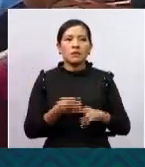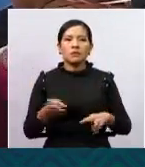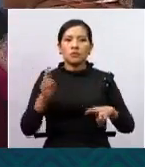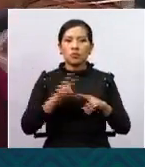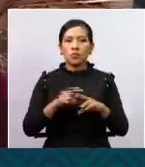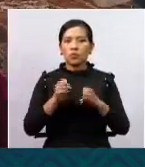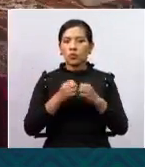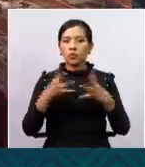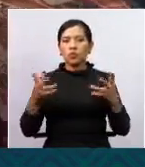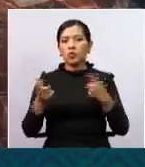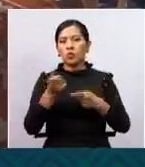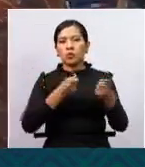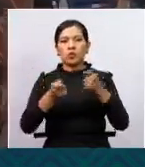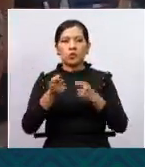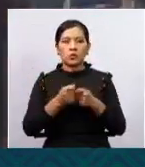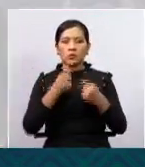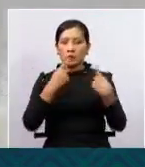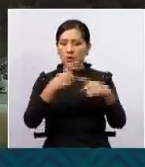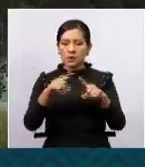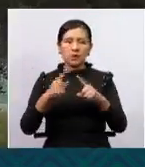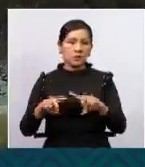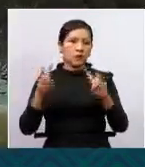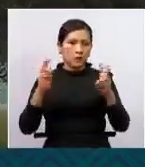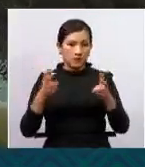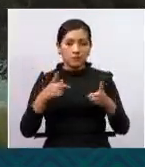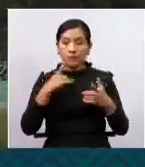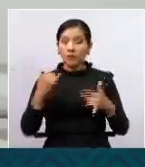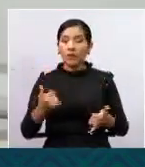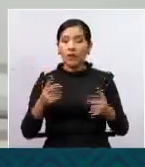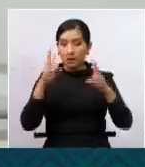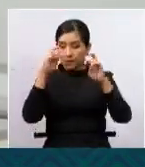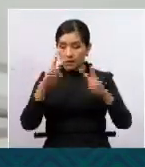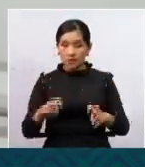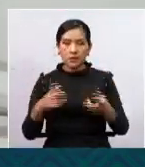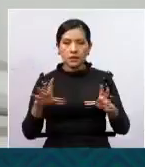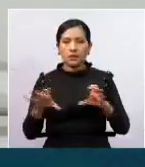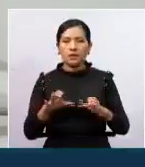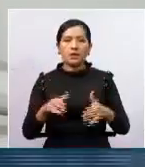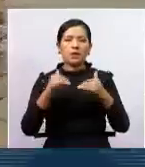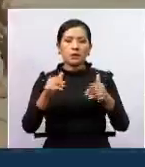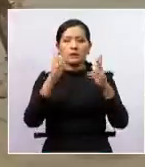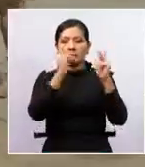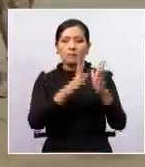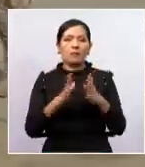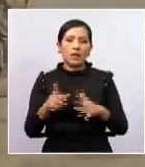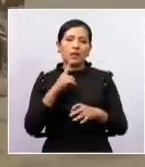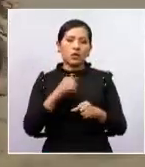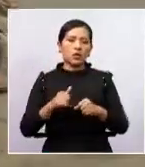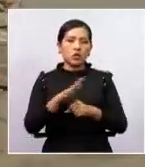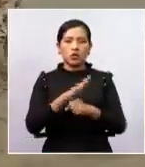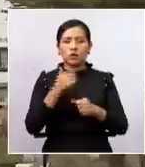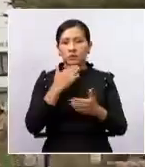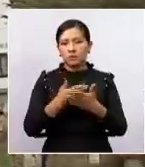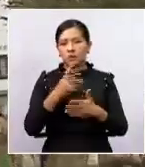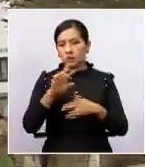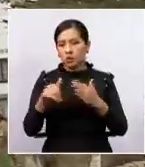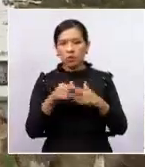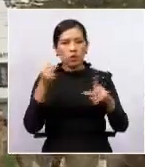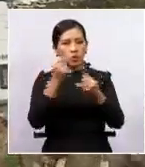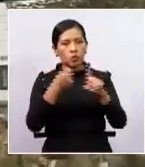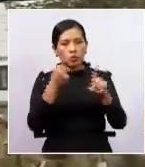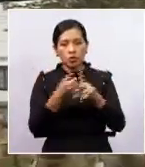productos y de diferentes mercancías esta inspección se realizó en el marco del plan soberanía que tiene el fin de luchar contra el